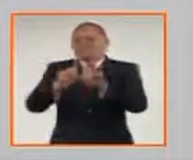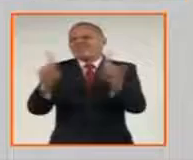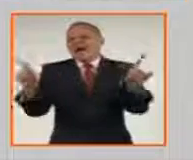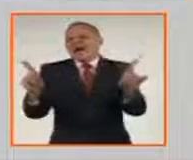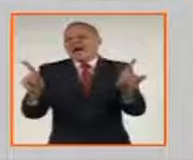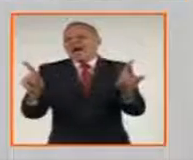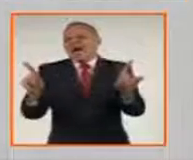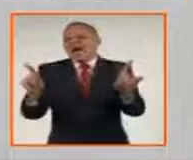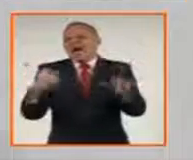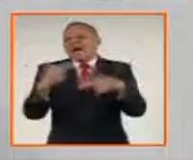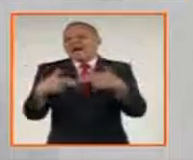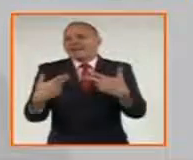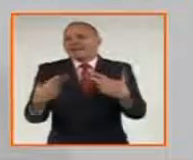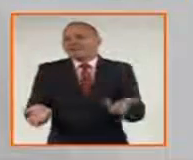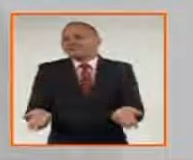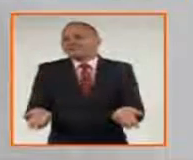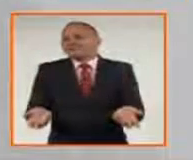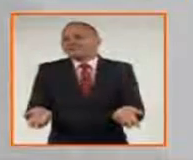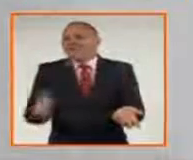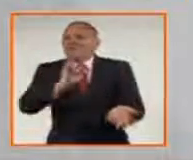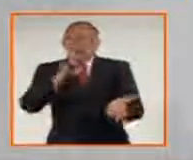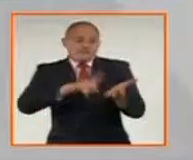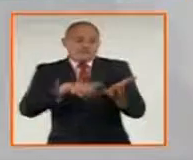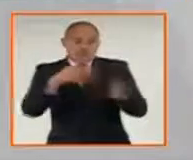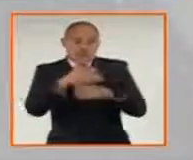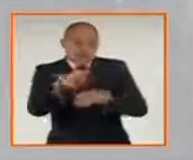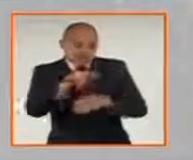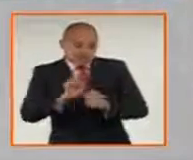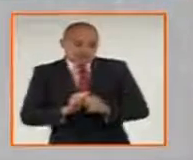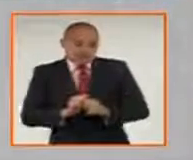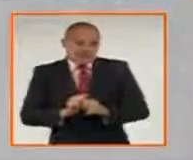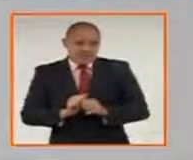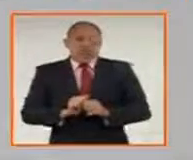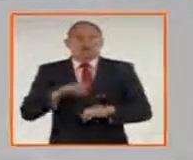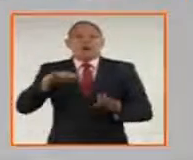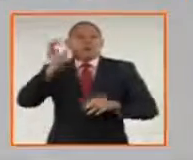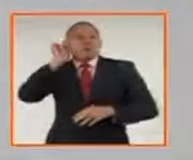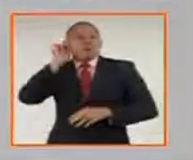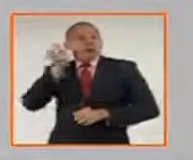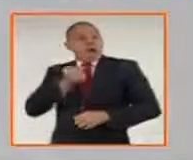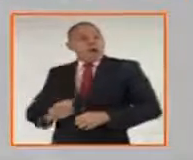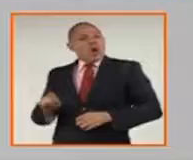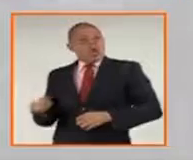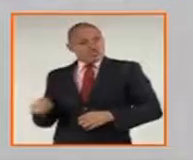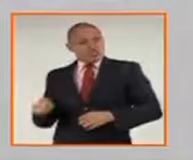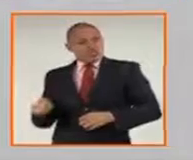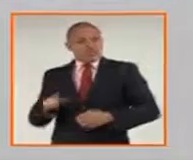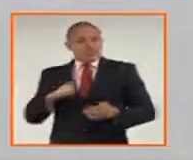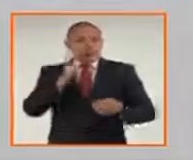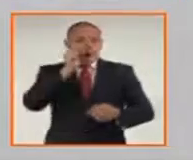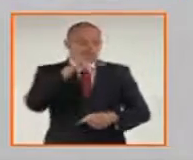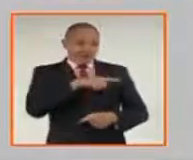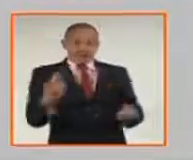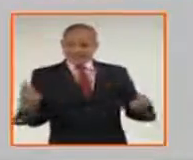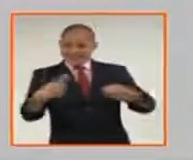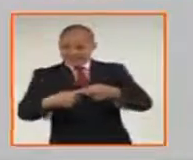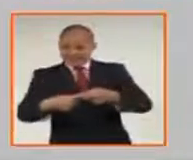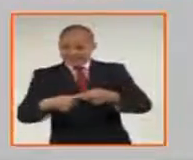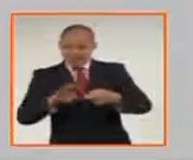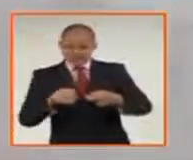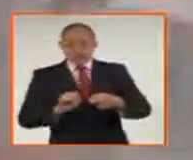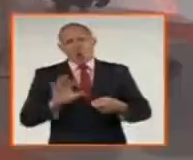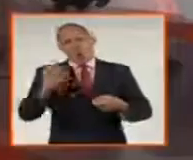acompañó emocionalmente a ese niño, se separan y no había posibilidad alguna de intentar y mantener una comunicación, que es